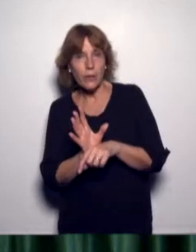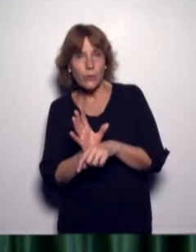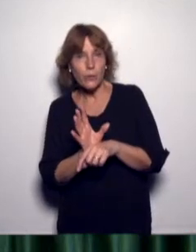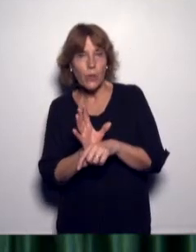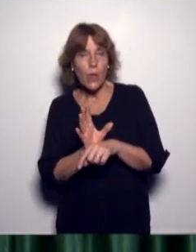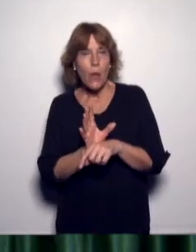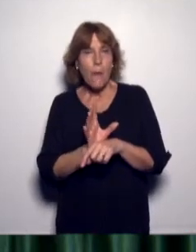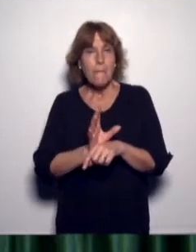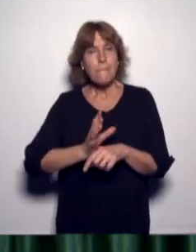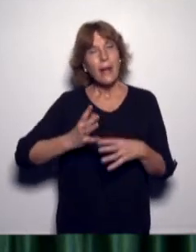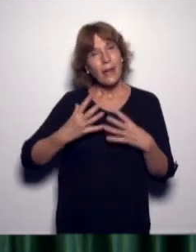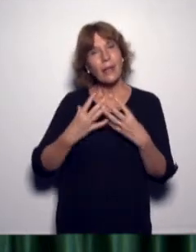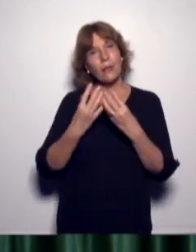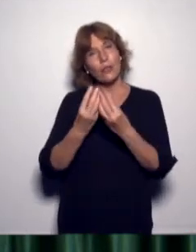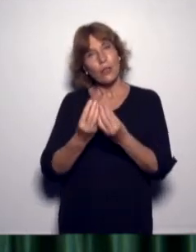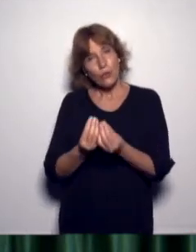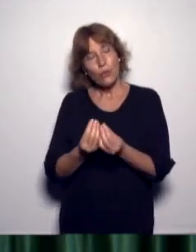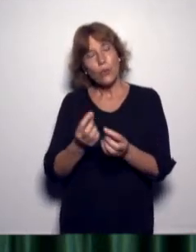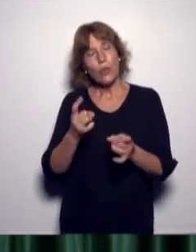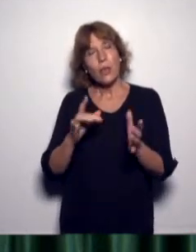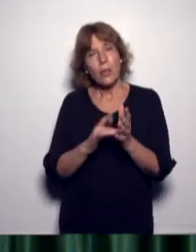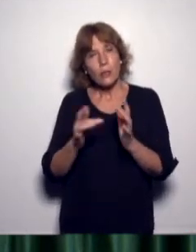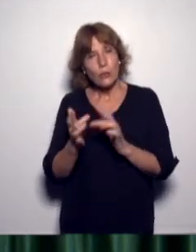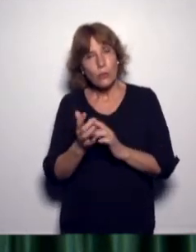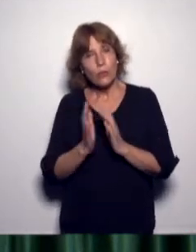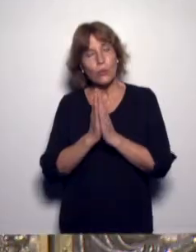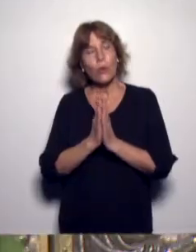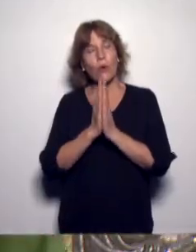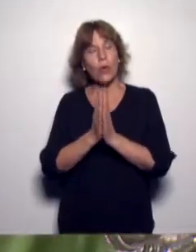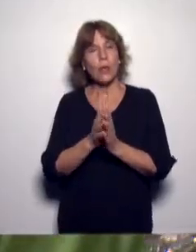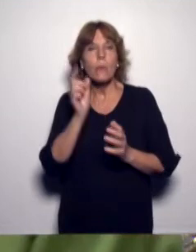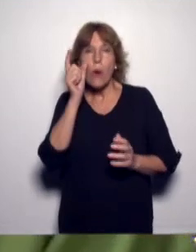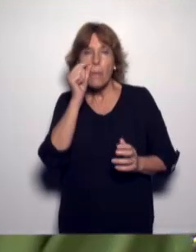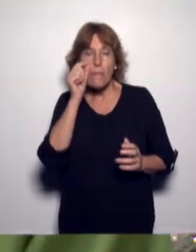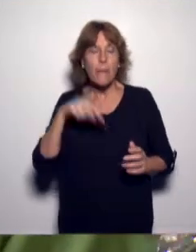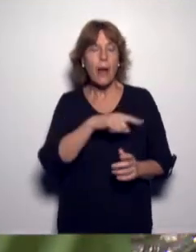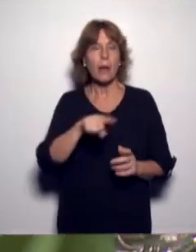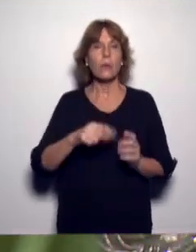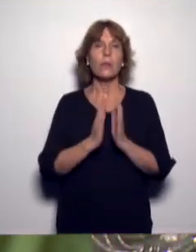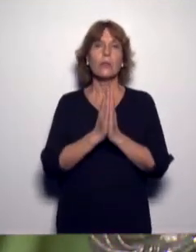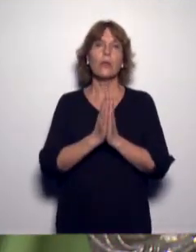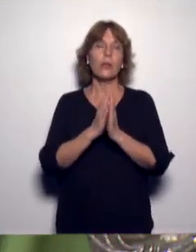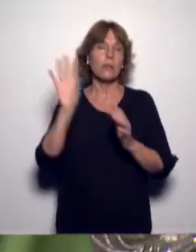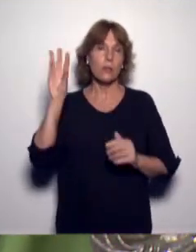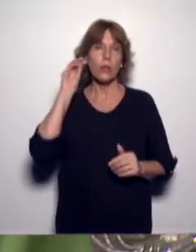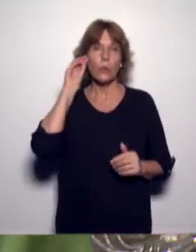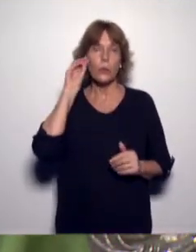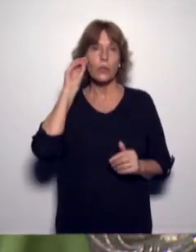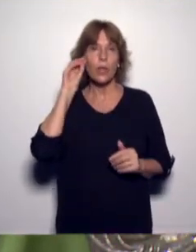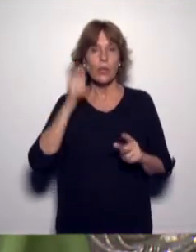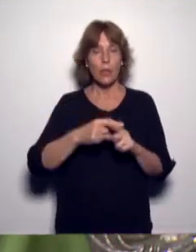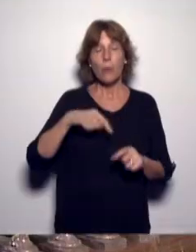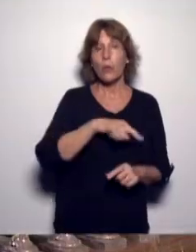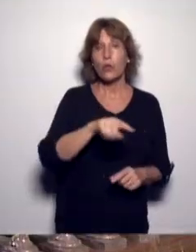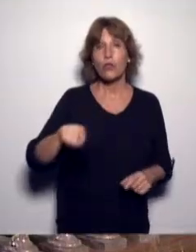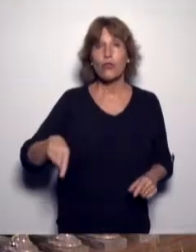que experimenten la presencia sanadora de Jesús. Oremos. Padre, escucha nuestra oración.